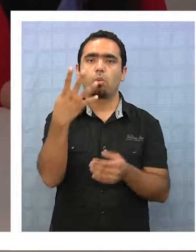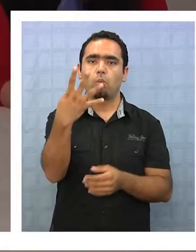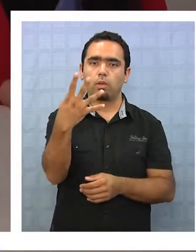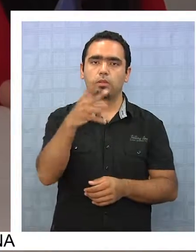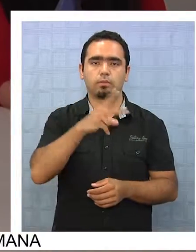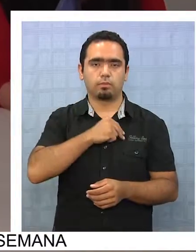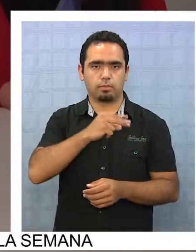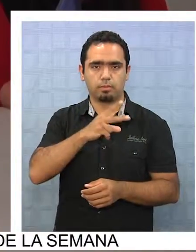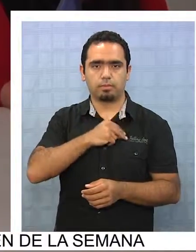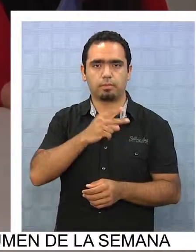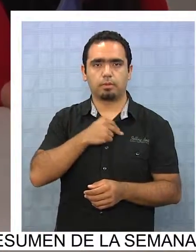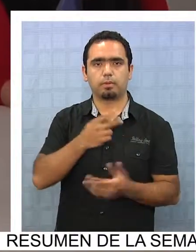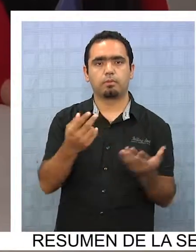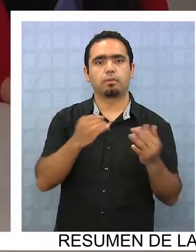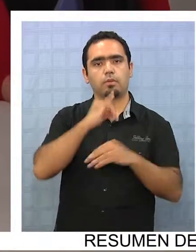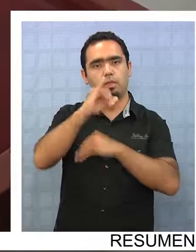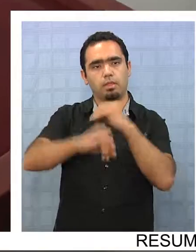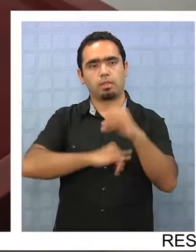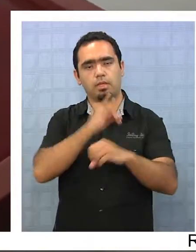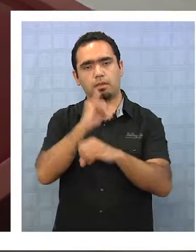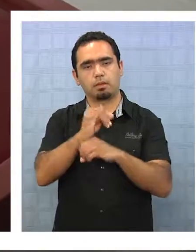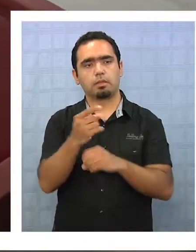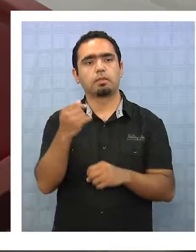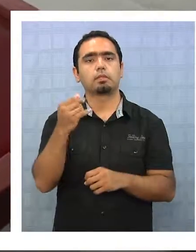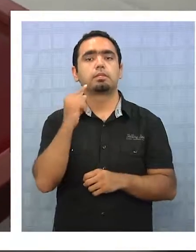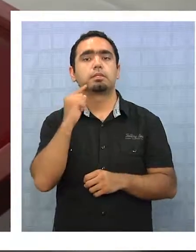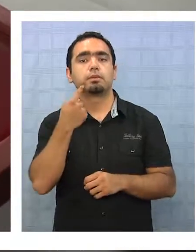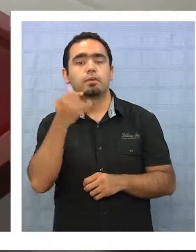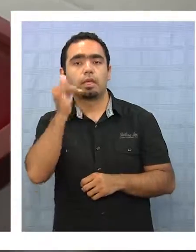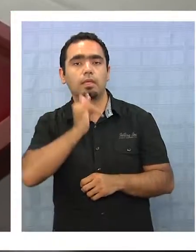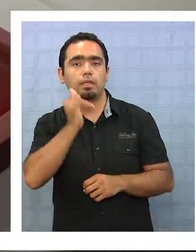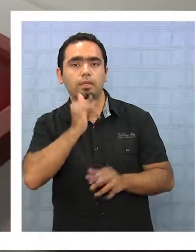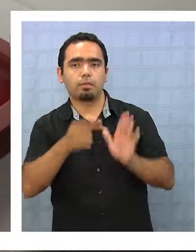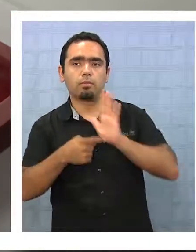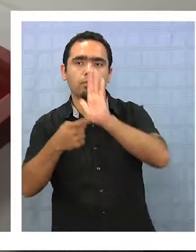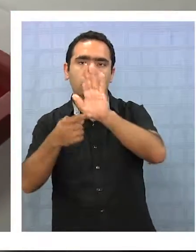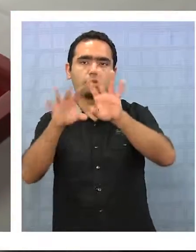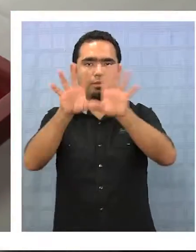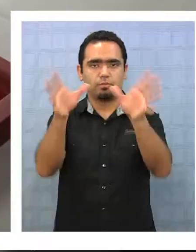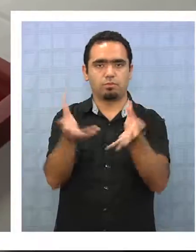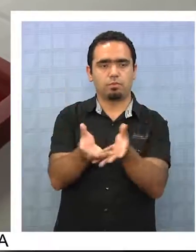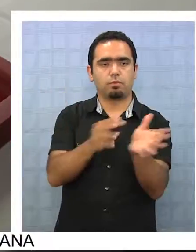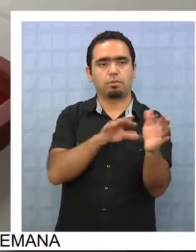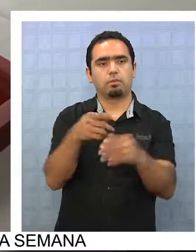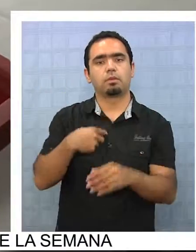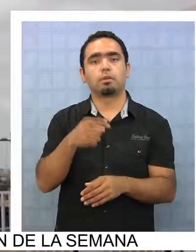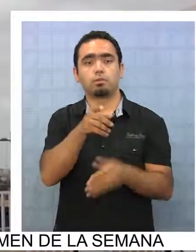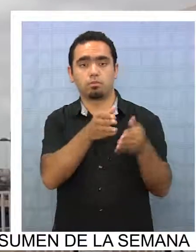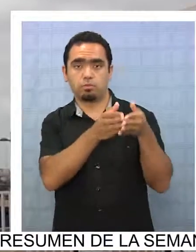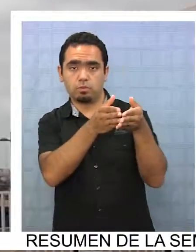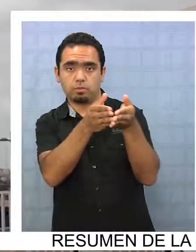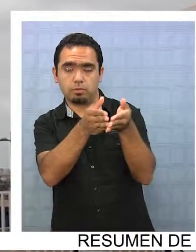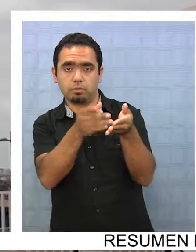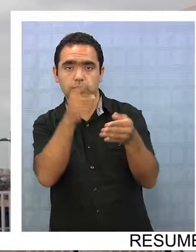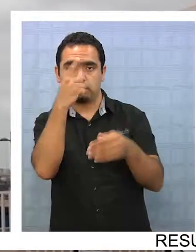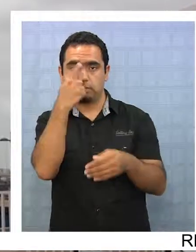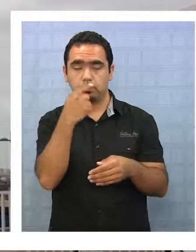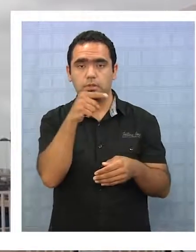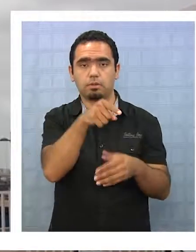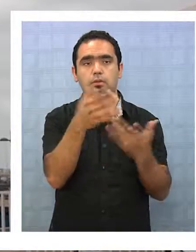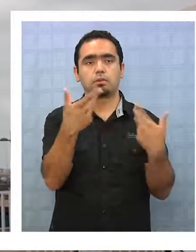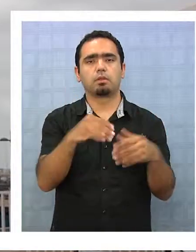de corte internacional quiere decir que Iquique se está mostrando al resto del mundo. El Museo Corbett Esmeralda ha